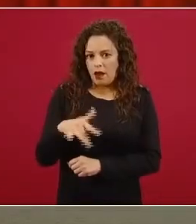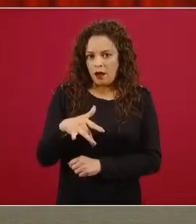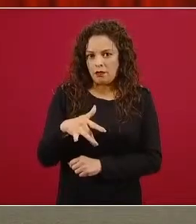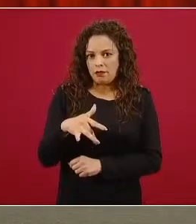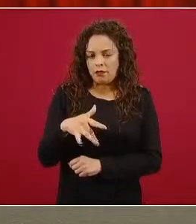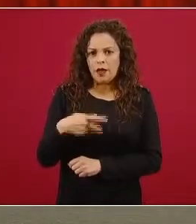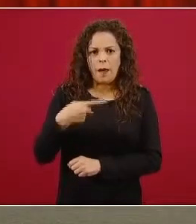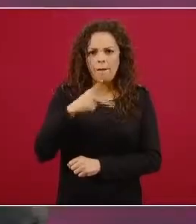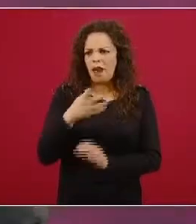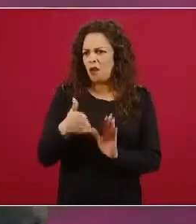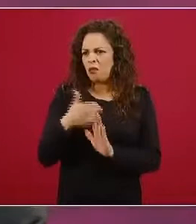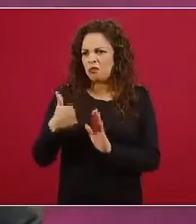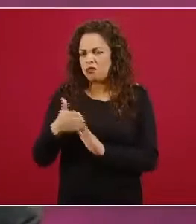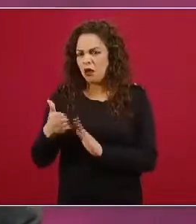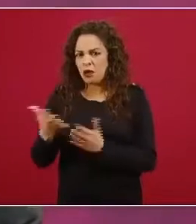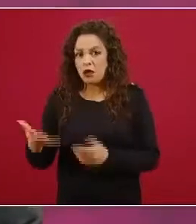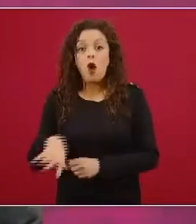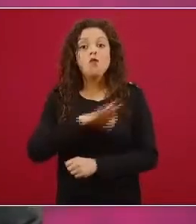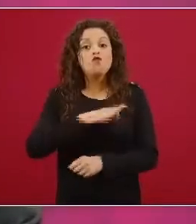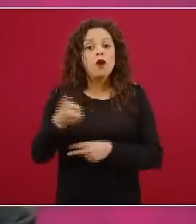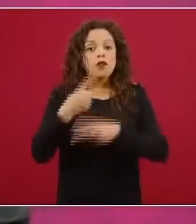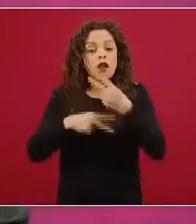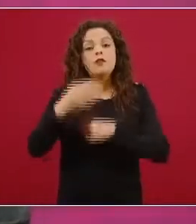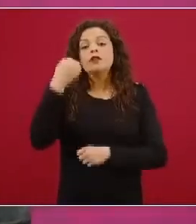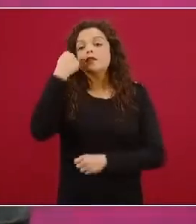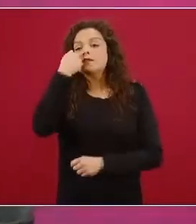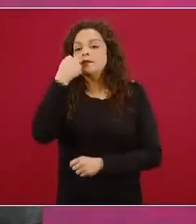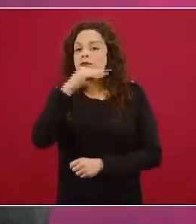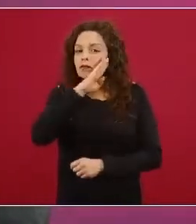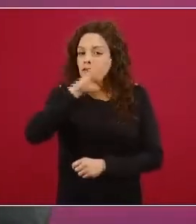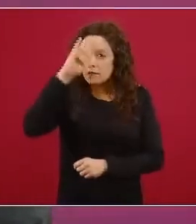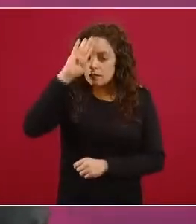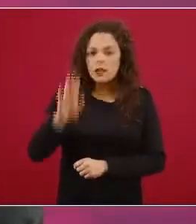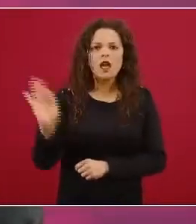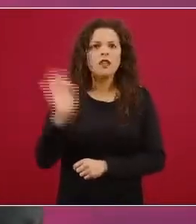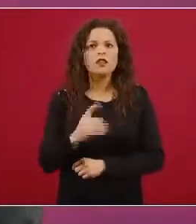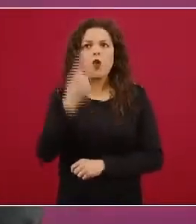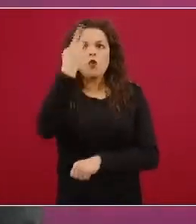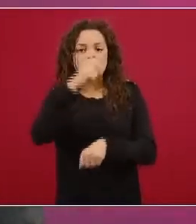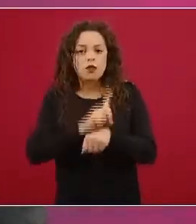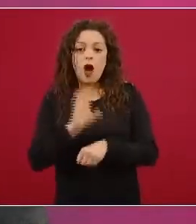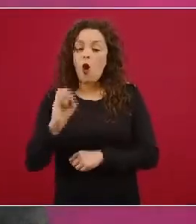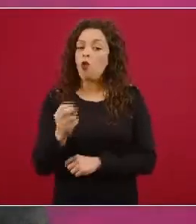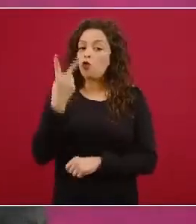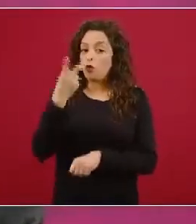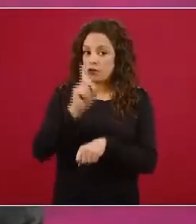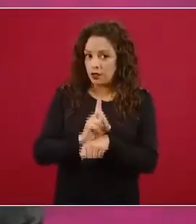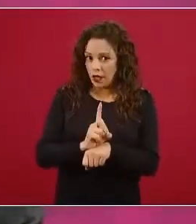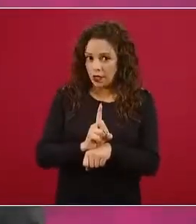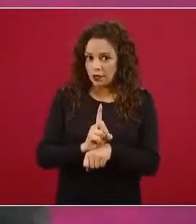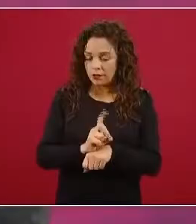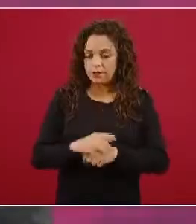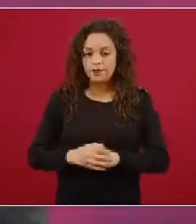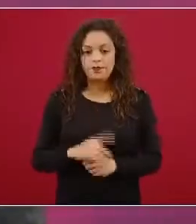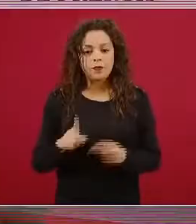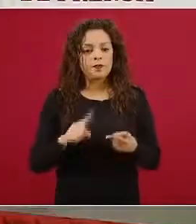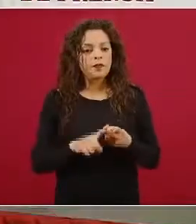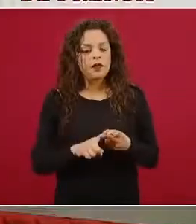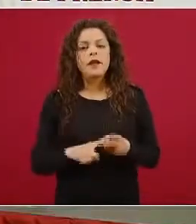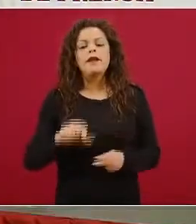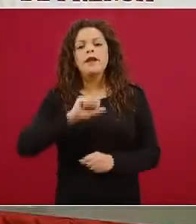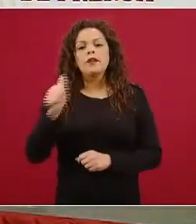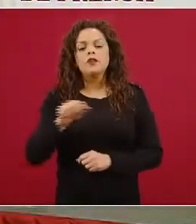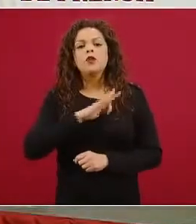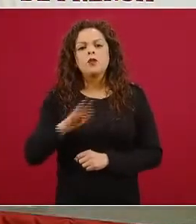presentan, puede provocar fiebre durante un día, a veces quizá 2, puede provocar algunos